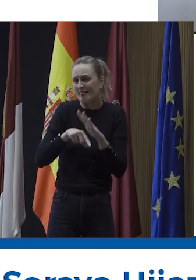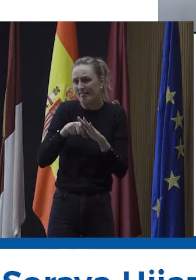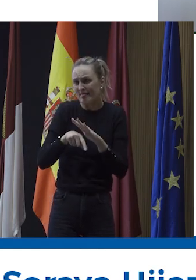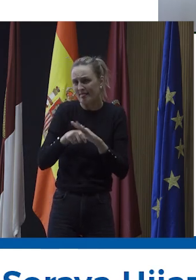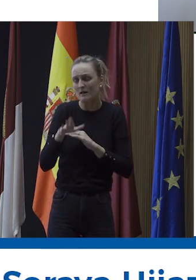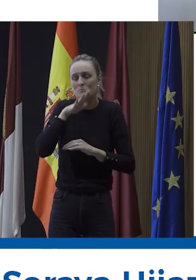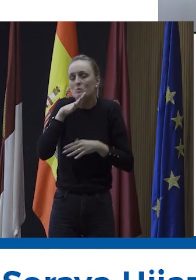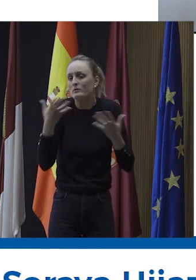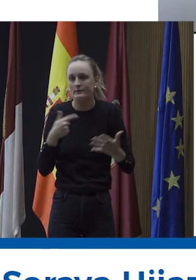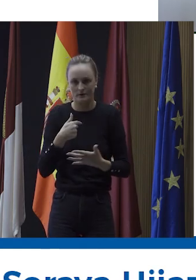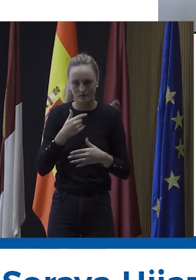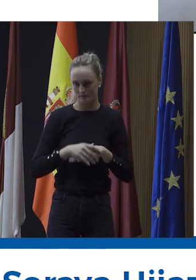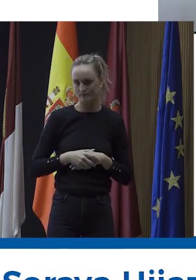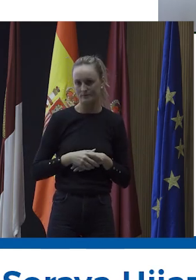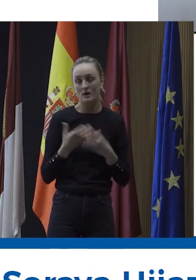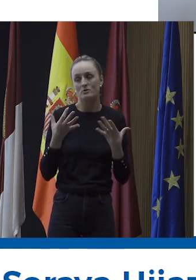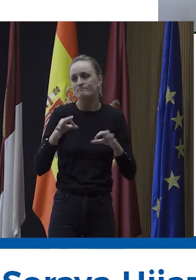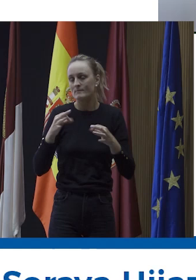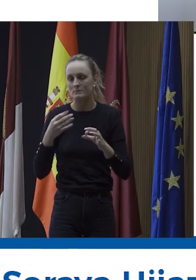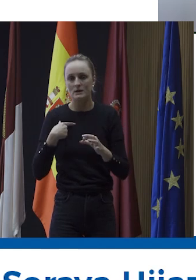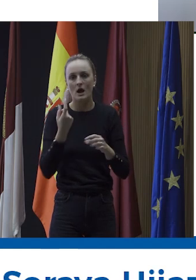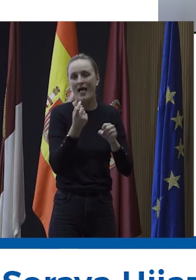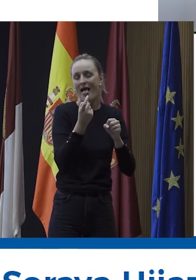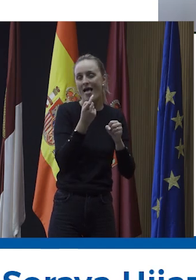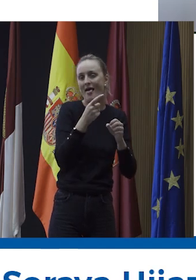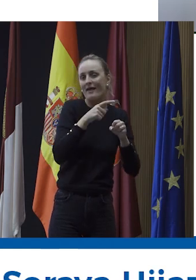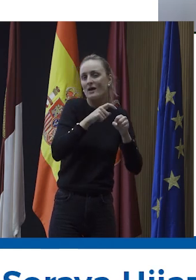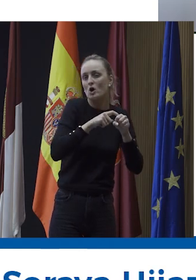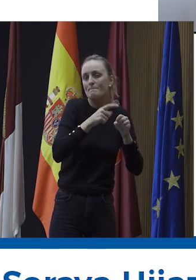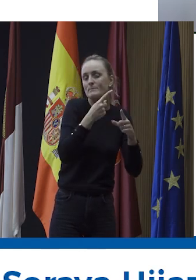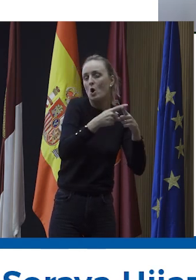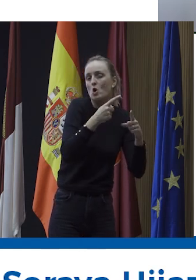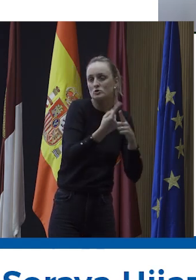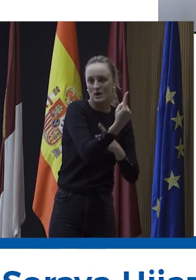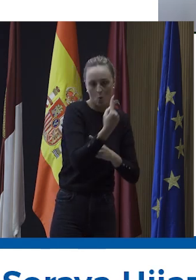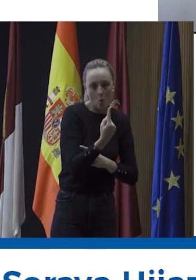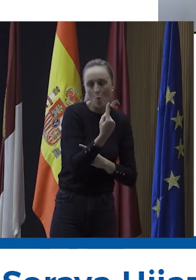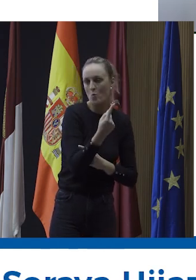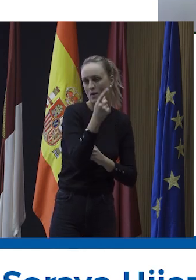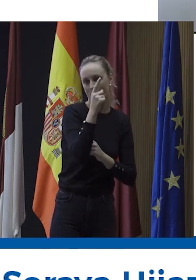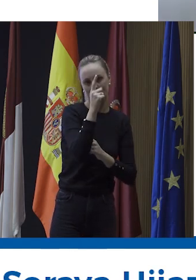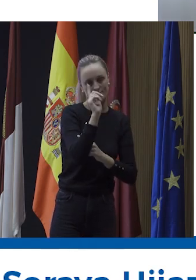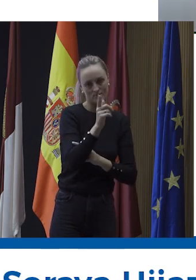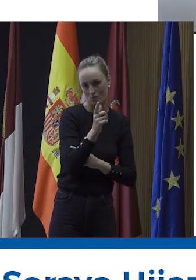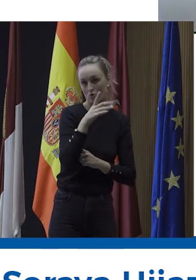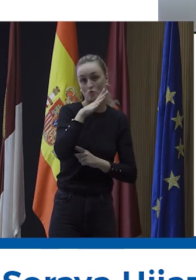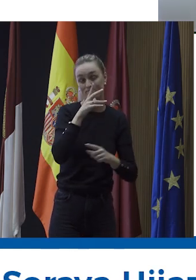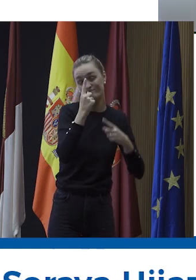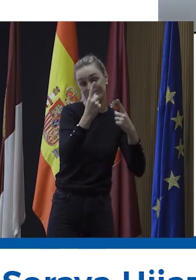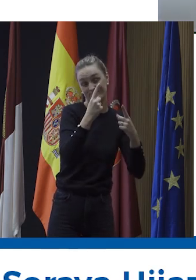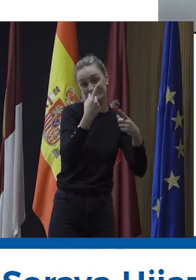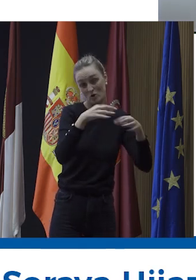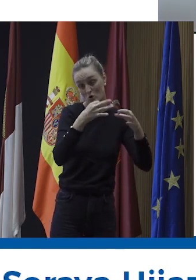una sola causa que provoque que una persona tenga estos problemas. No, es la suma de varios